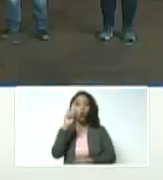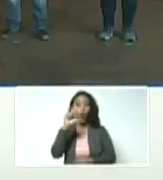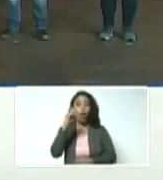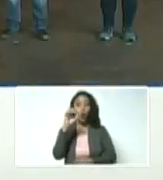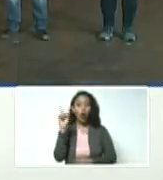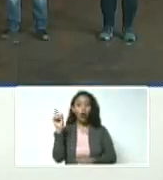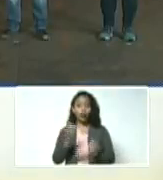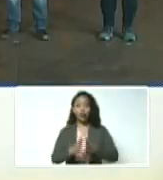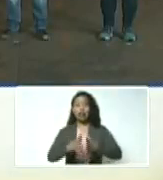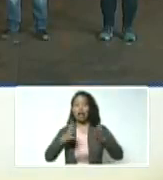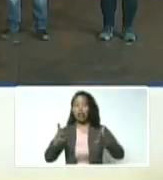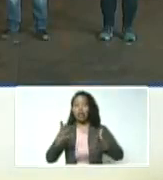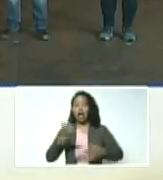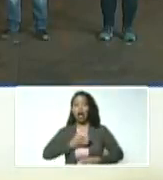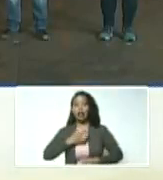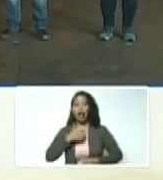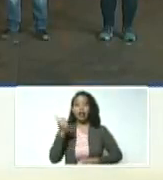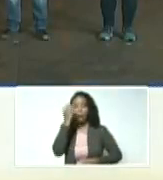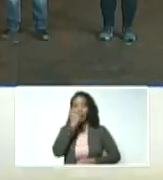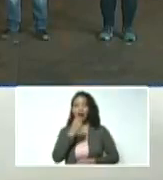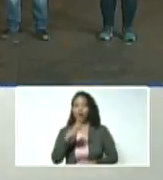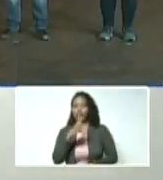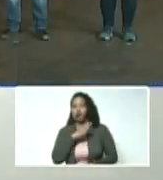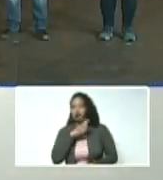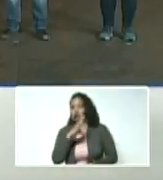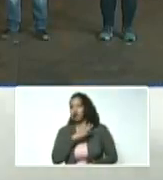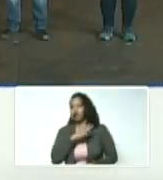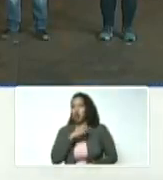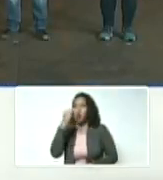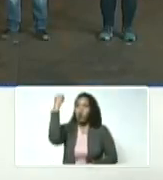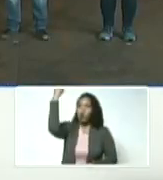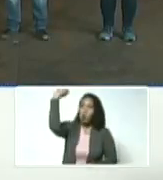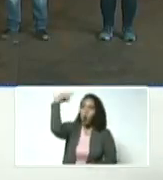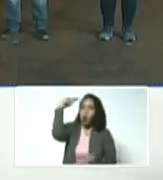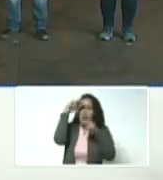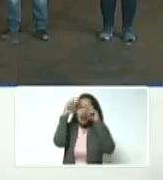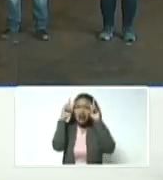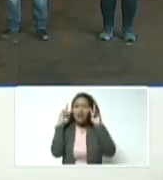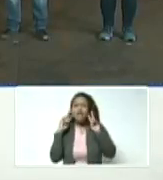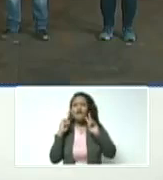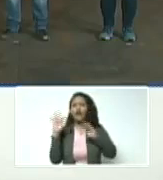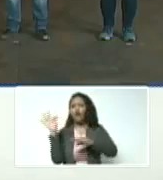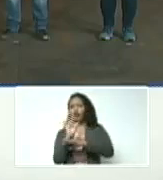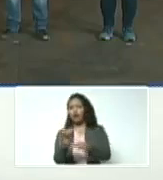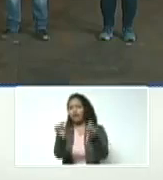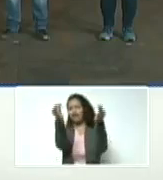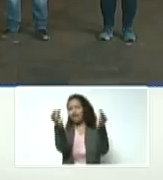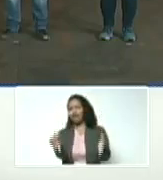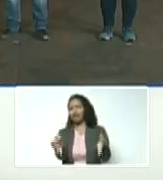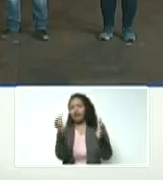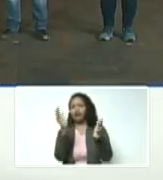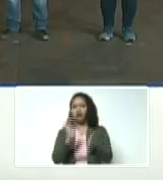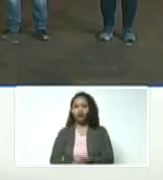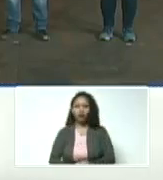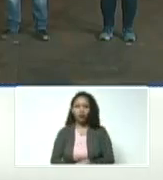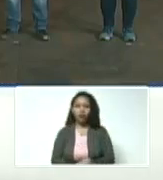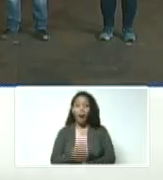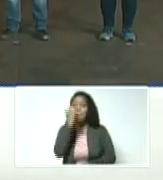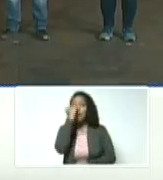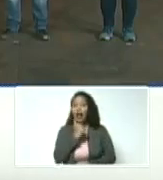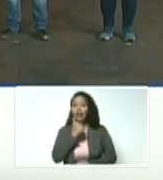¿oyeron? Valencia está bella, iluminada, limpiecita, funcional. Ah, Valencia